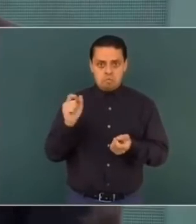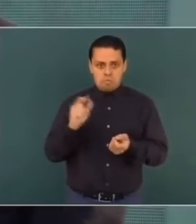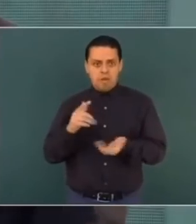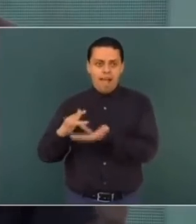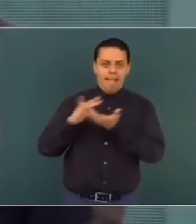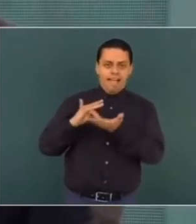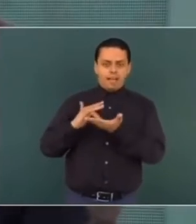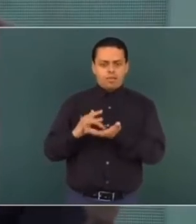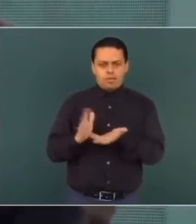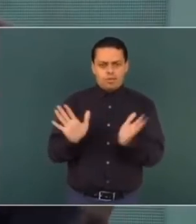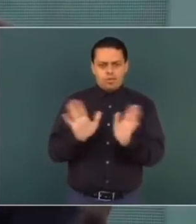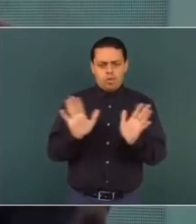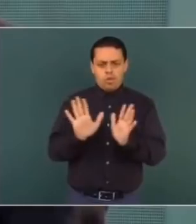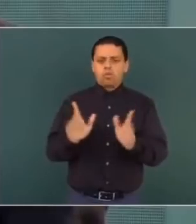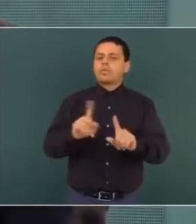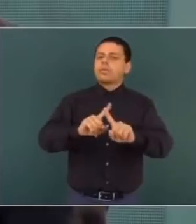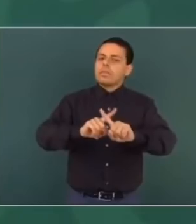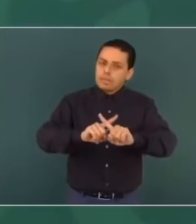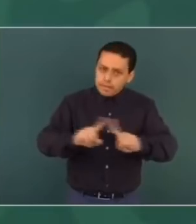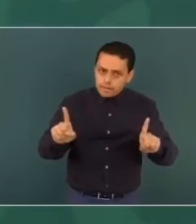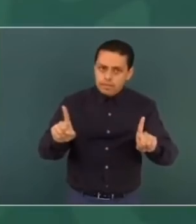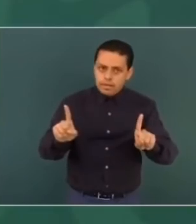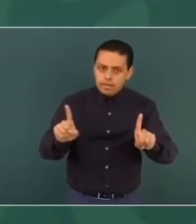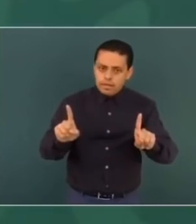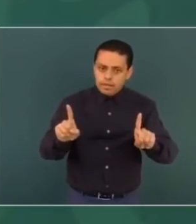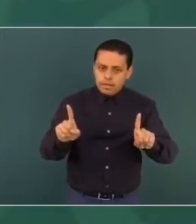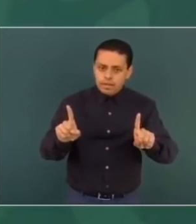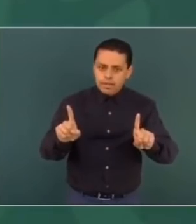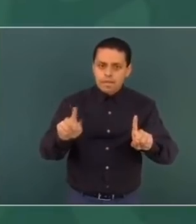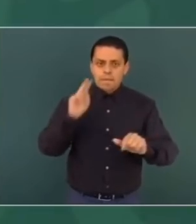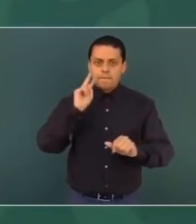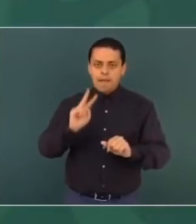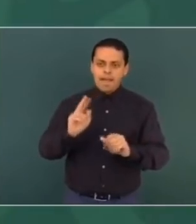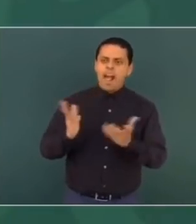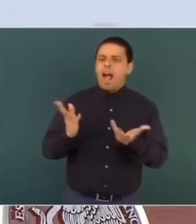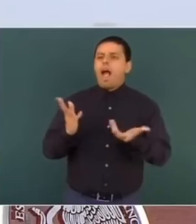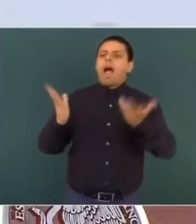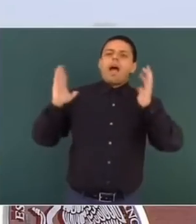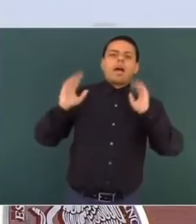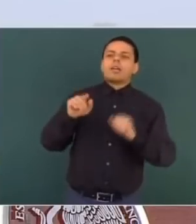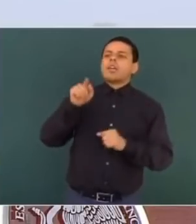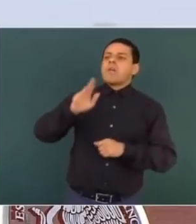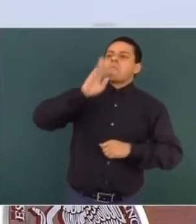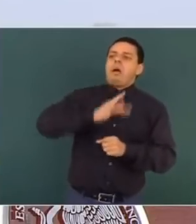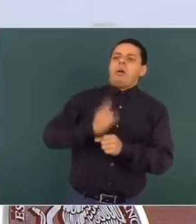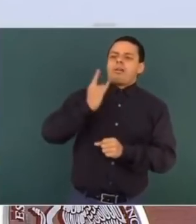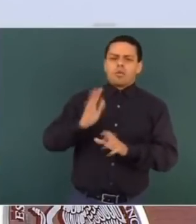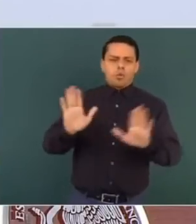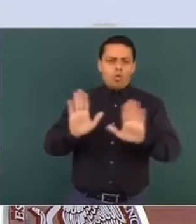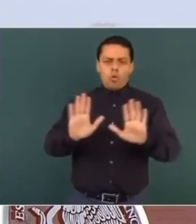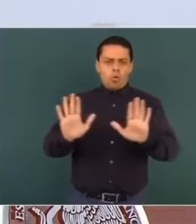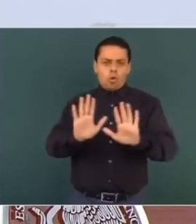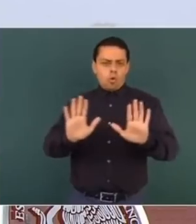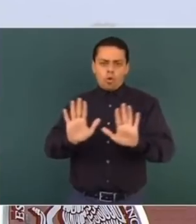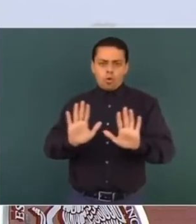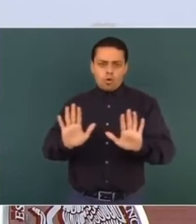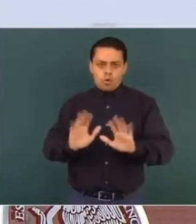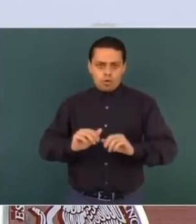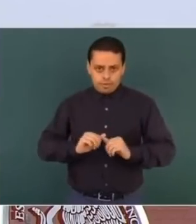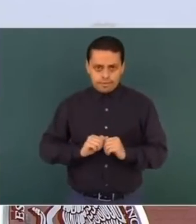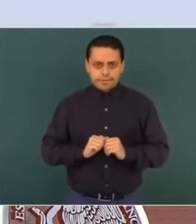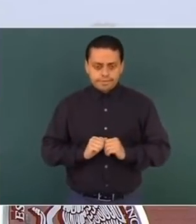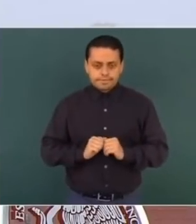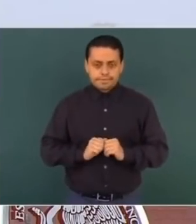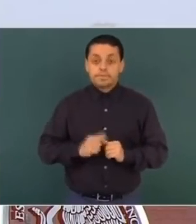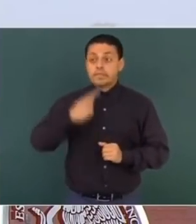Para que no vaya a haber malas interpretaciones. Y que una vez presentada